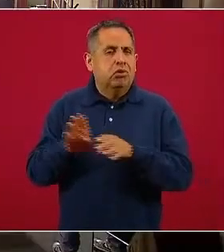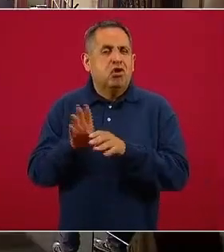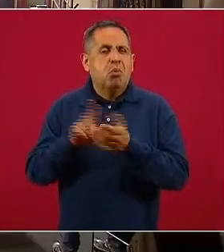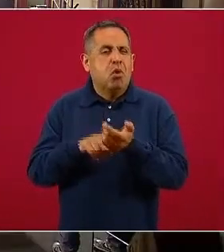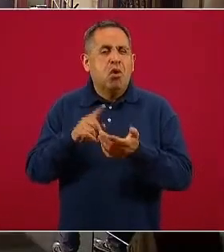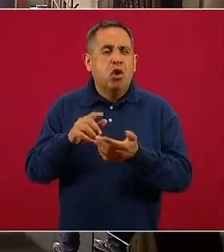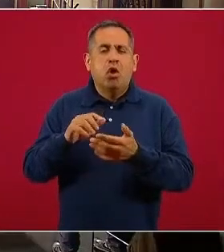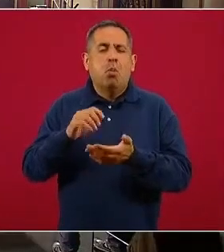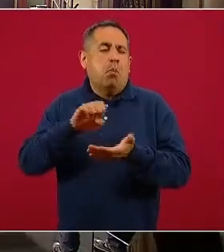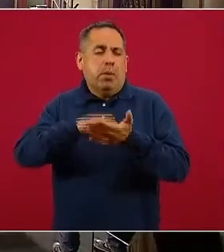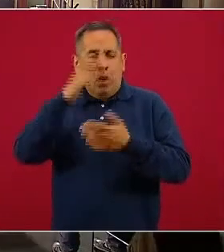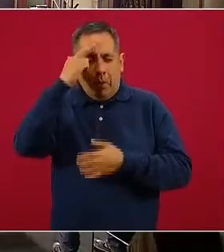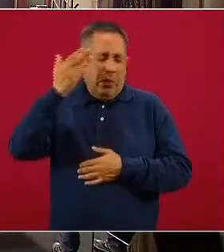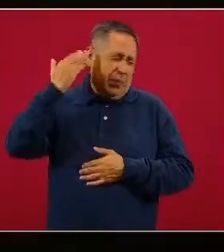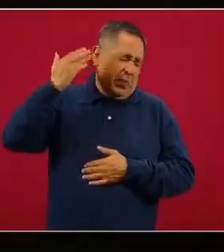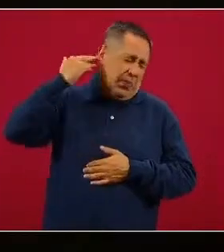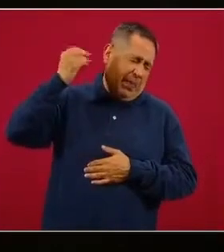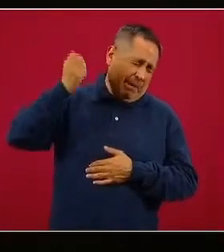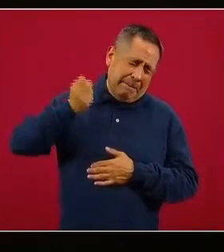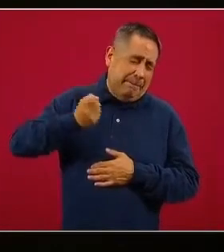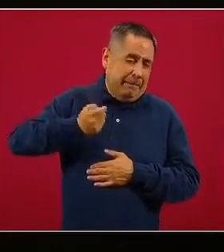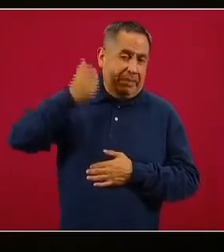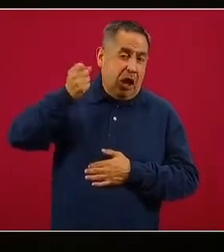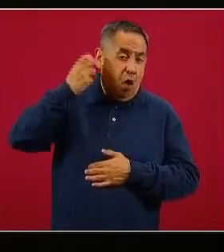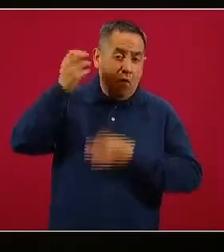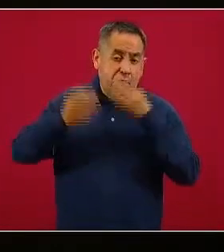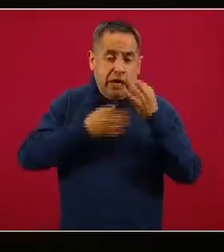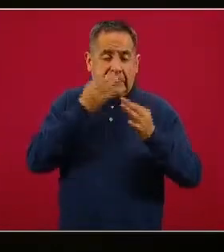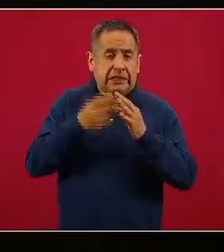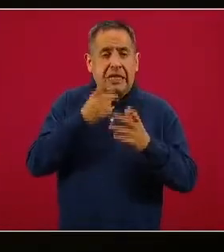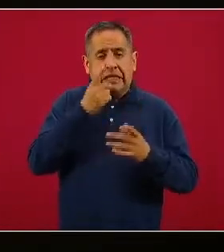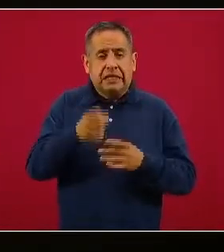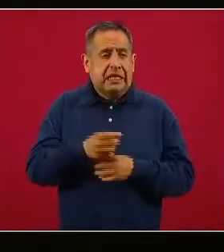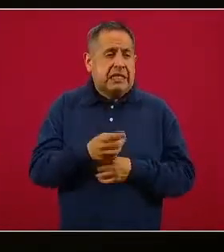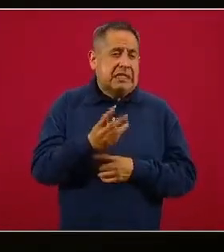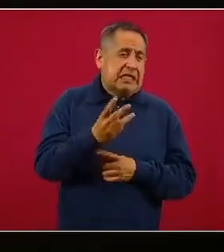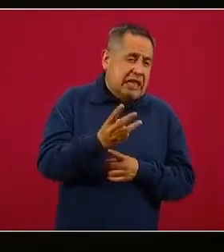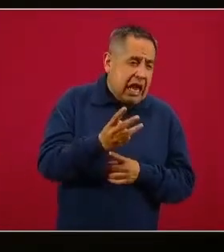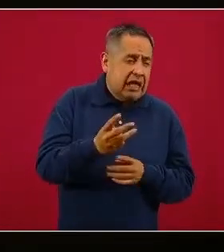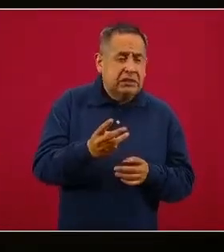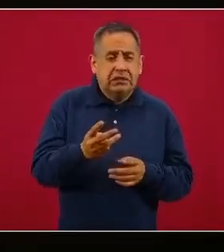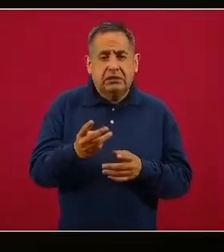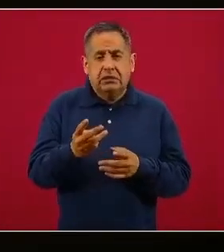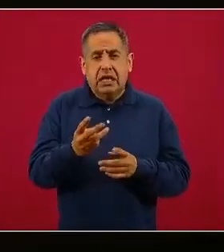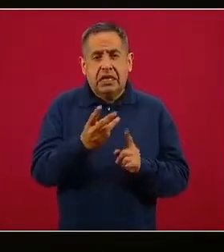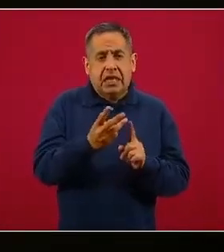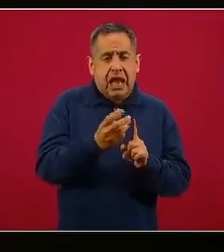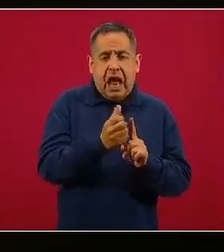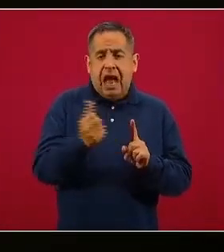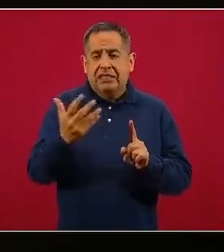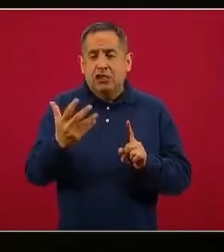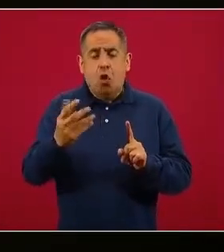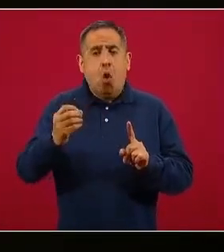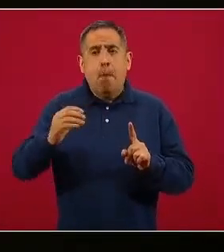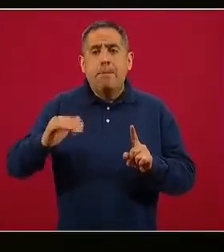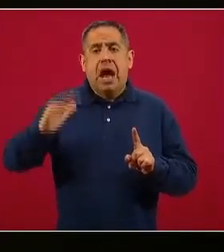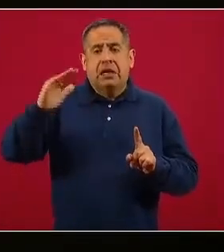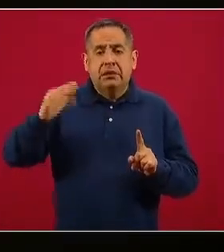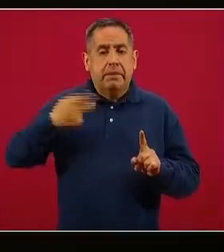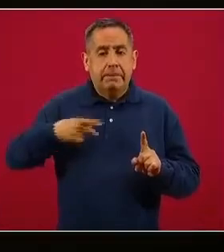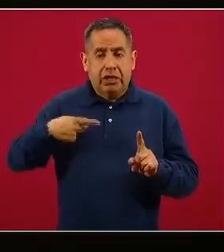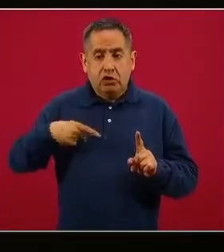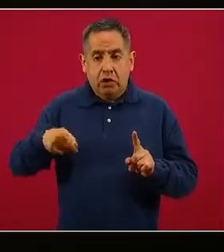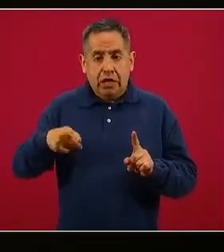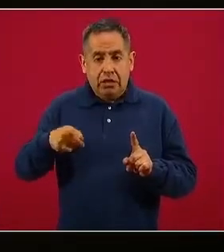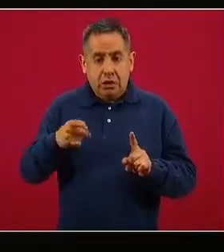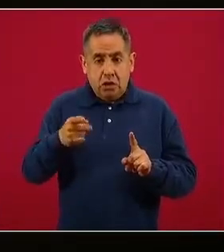que durante las primeras conferencias de prensa hablaban de si eran de 3 a 5 o más personas